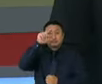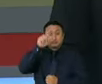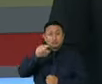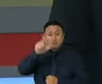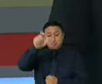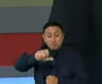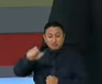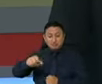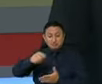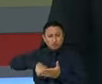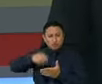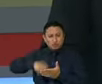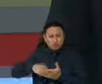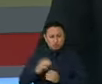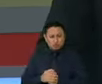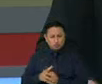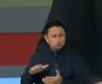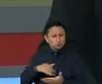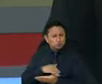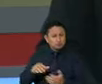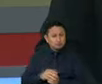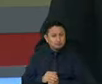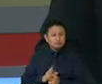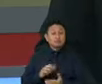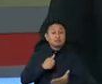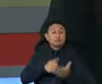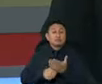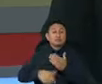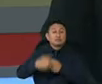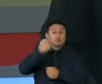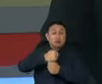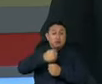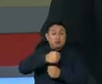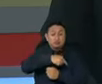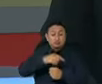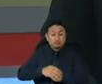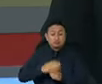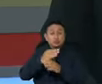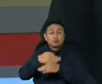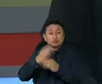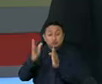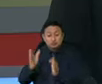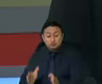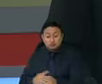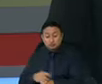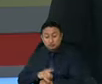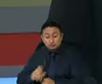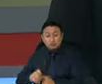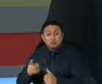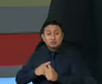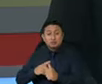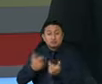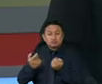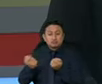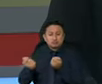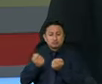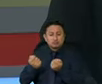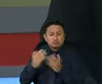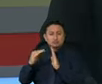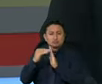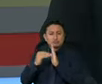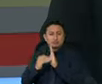contratos irregulares. El ministro de Trabajo, Raúl Ledesma, indicó que los funcionarios deberían ser regularizados a través